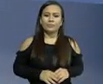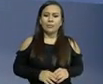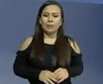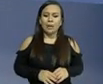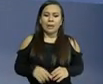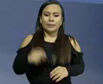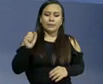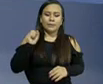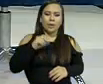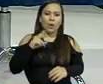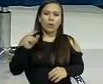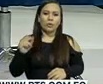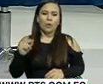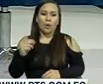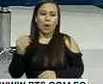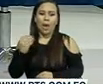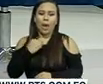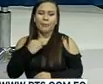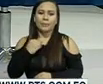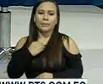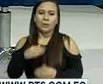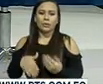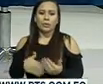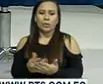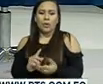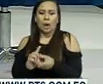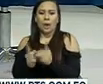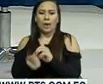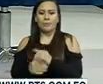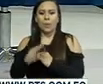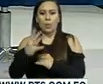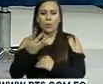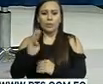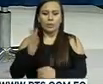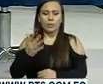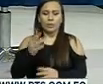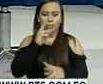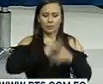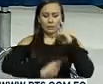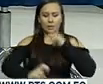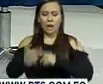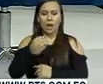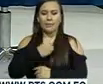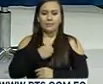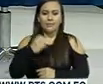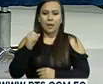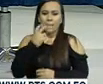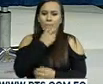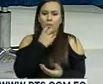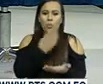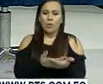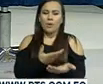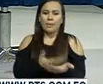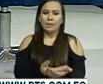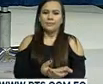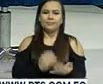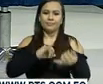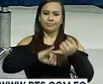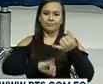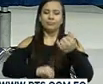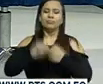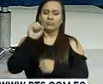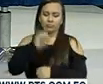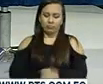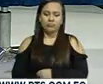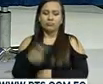a la versión que del señor salomón un cambio en el cuarto informe de la xarxa que habría sido los resultados de la prueba de vih y definitivamente